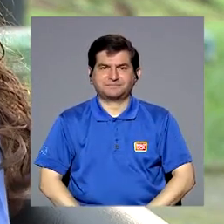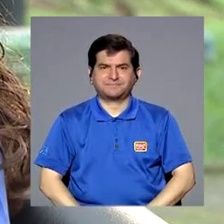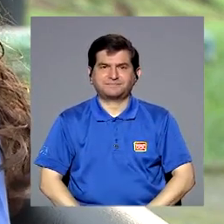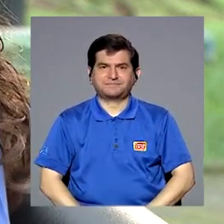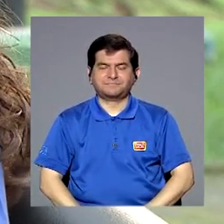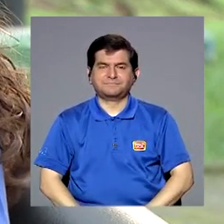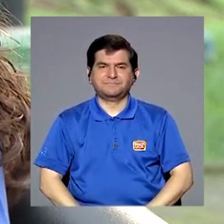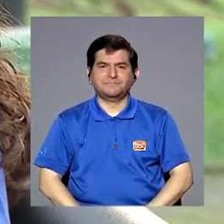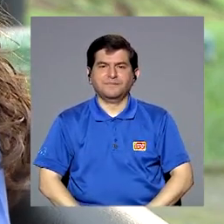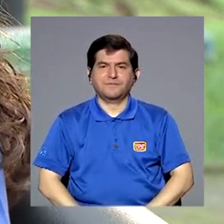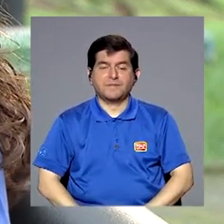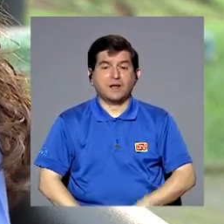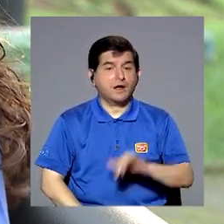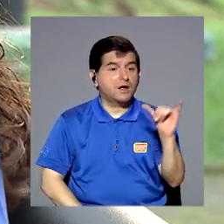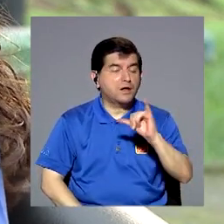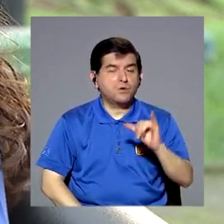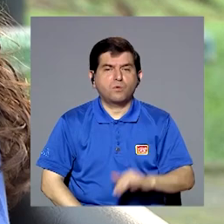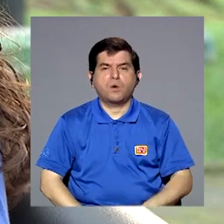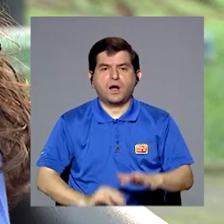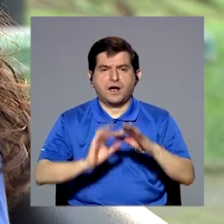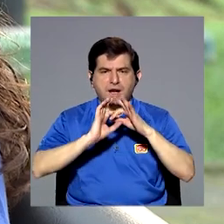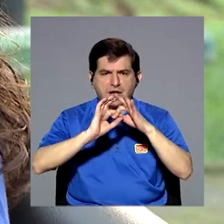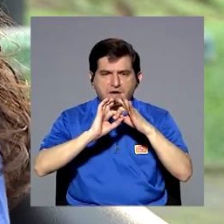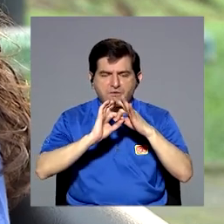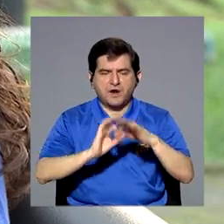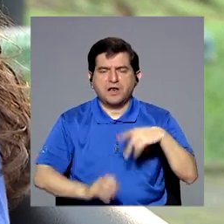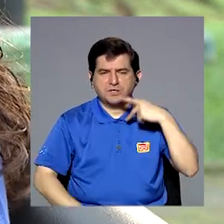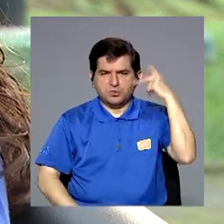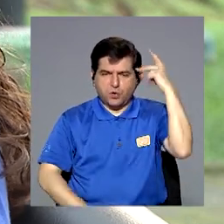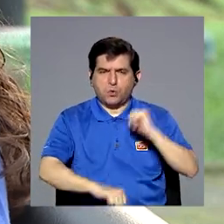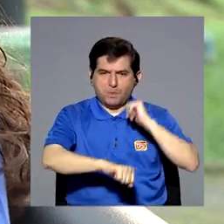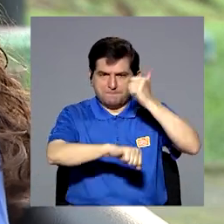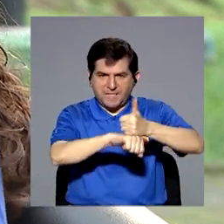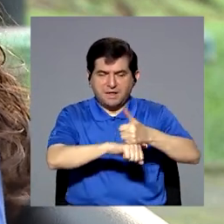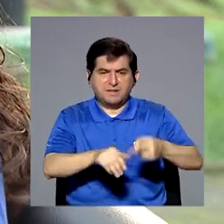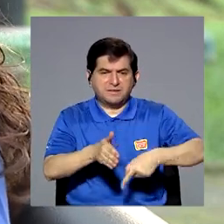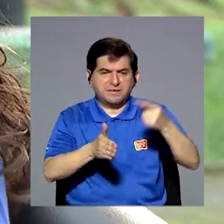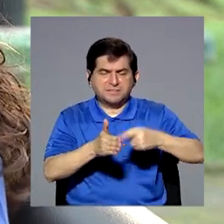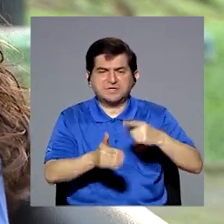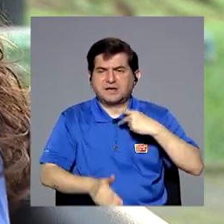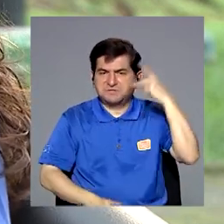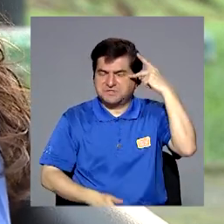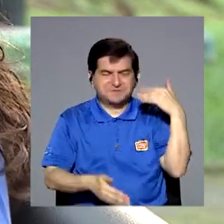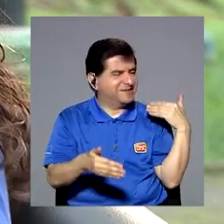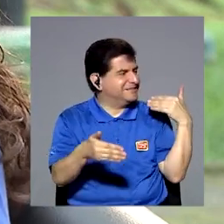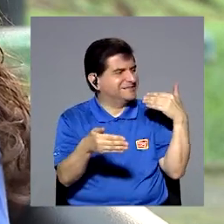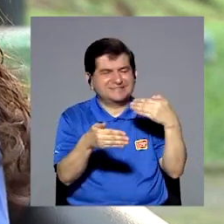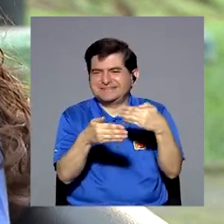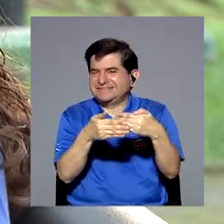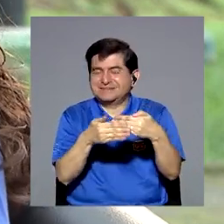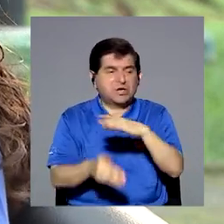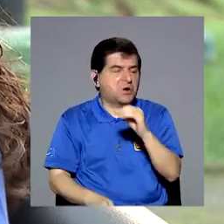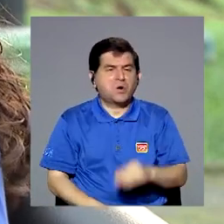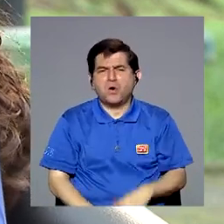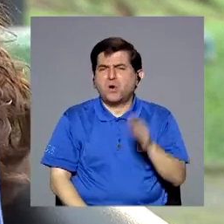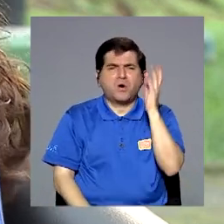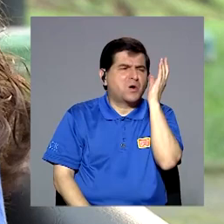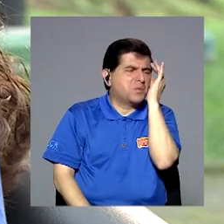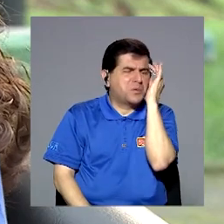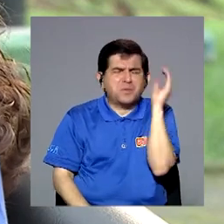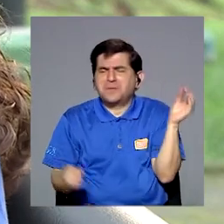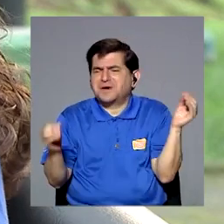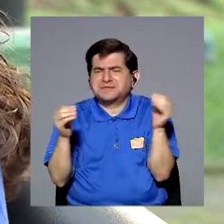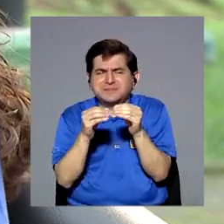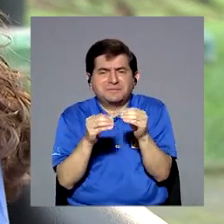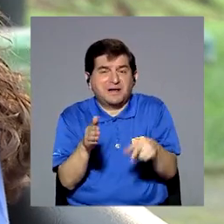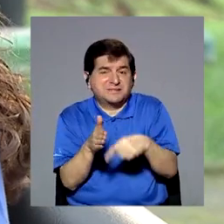También el poder establecer relaciones con los padres. A veces los padres no están cerca o se preocupan más. Hemos